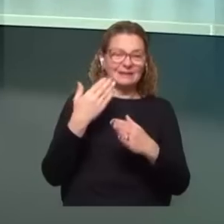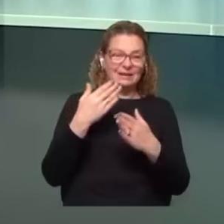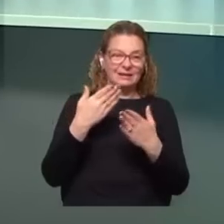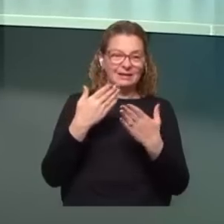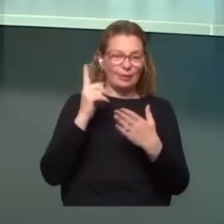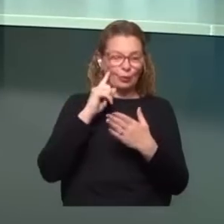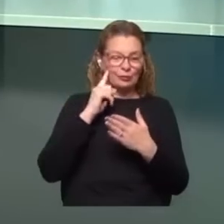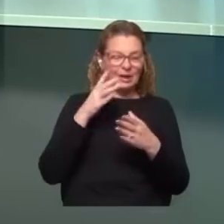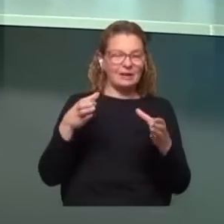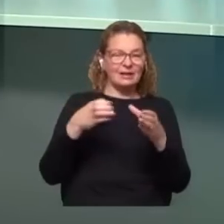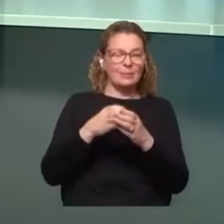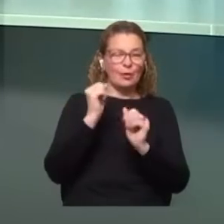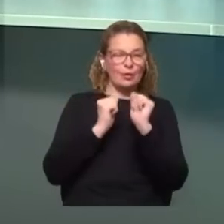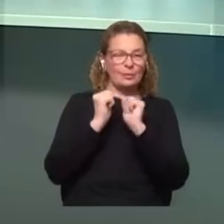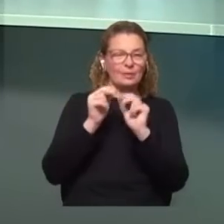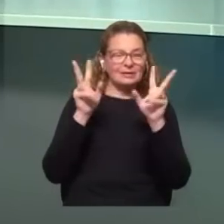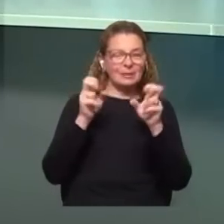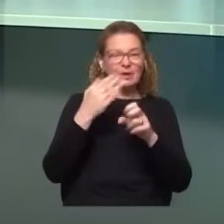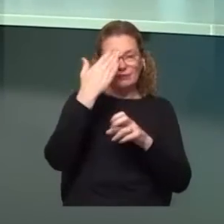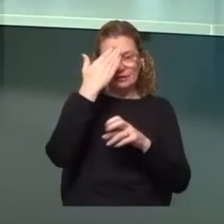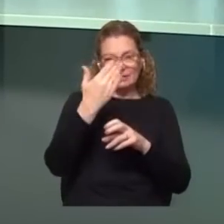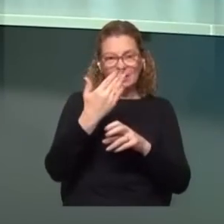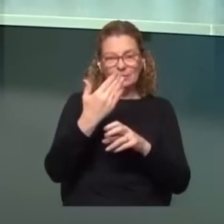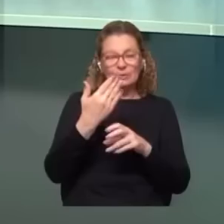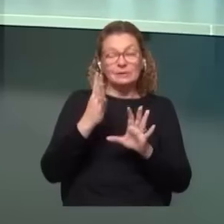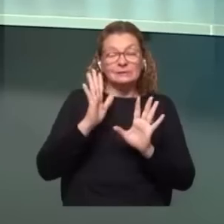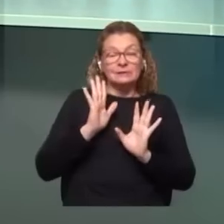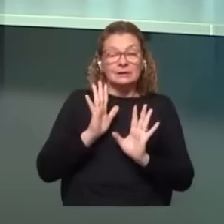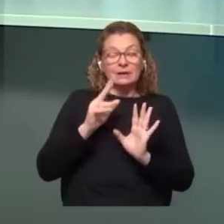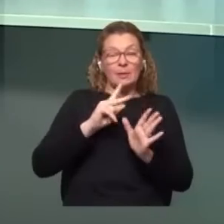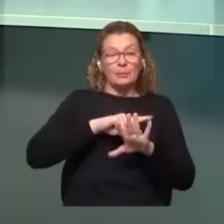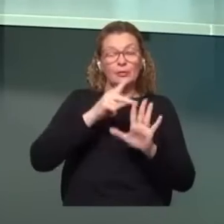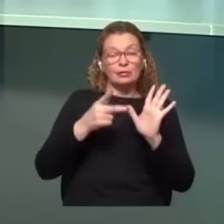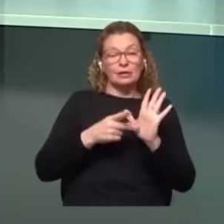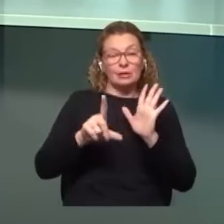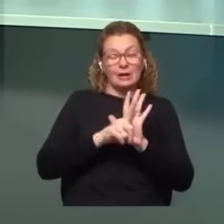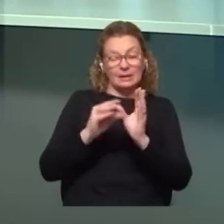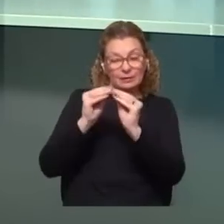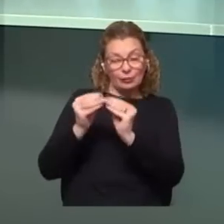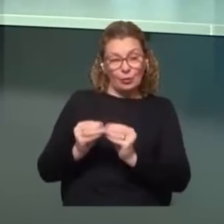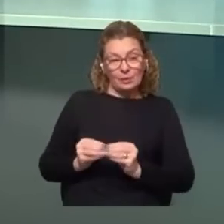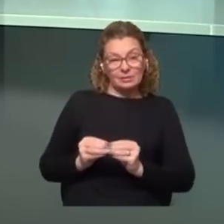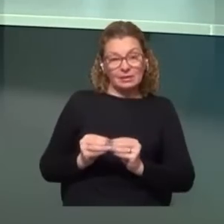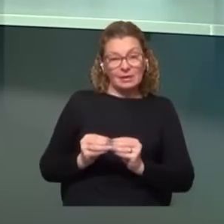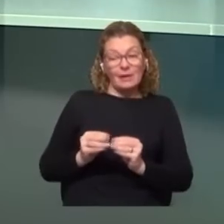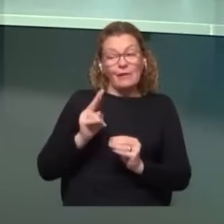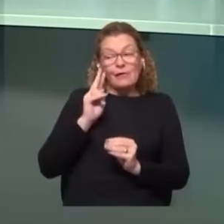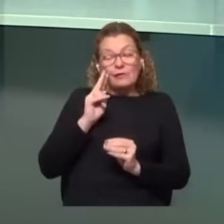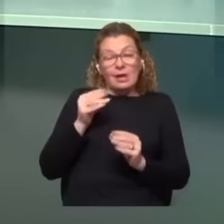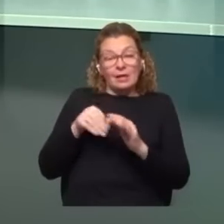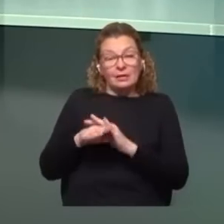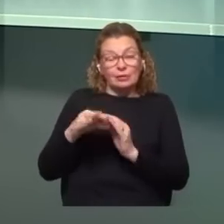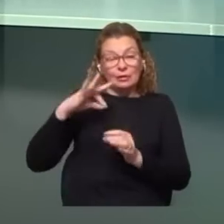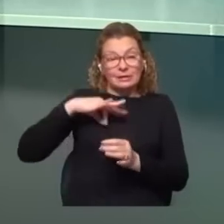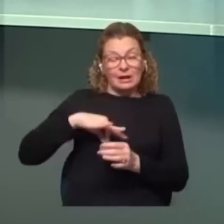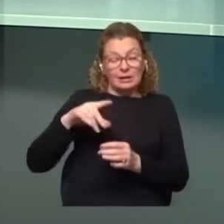económico a propósito seguimos en tema el frente amplio intentará que el proyecto de ley de rendición de cuentas contemple a